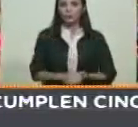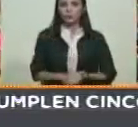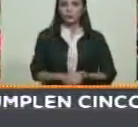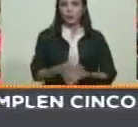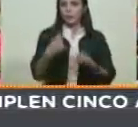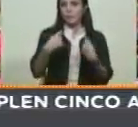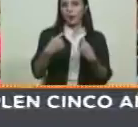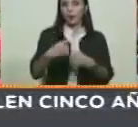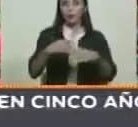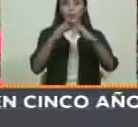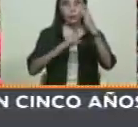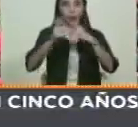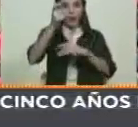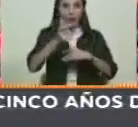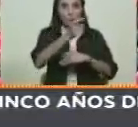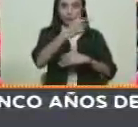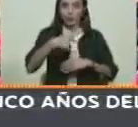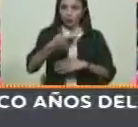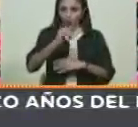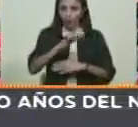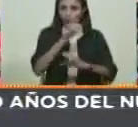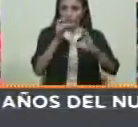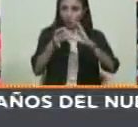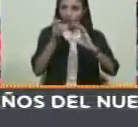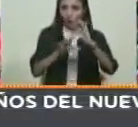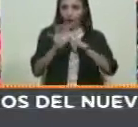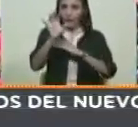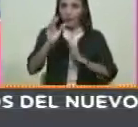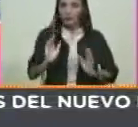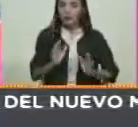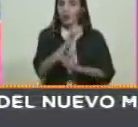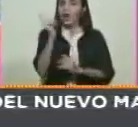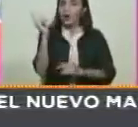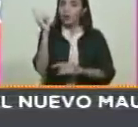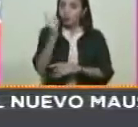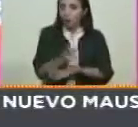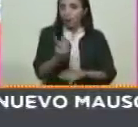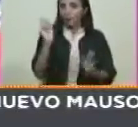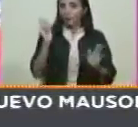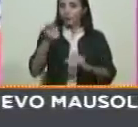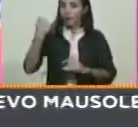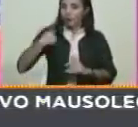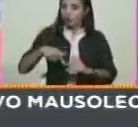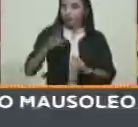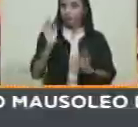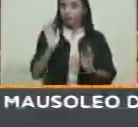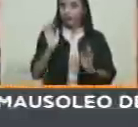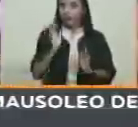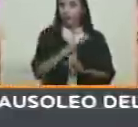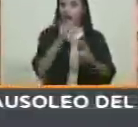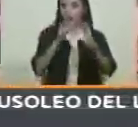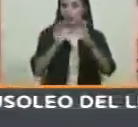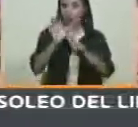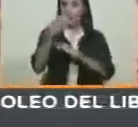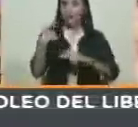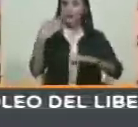para todos los carnetizados del carne de las patrias que salgan a votar el domingo 20 de mayo